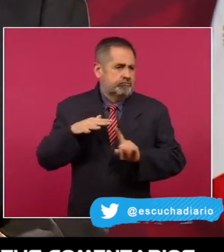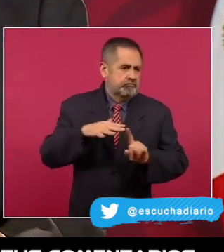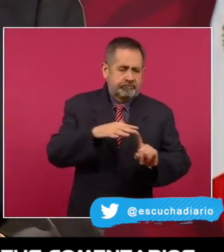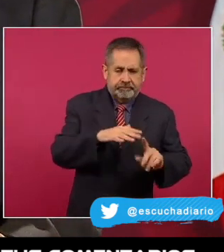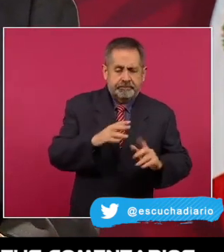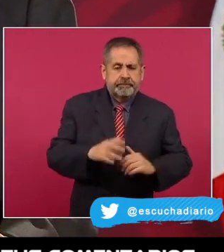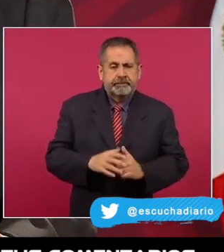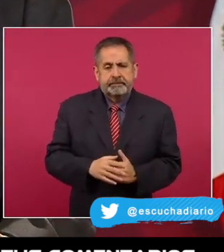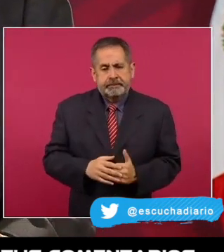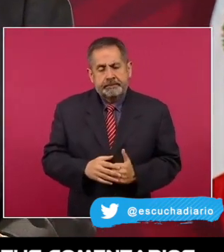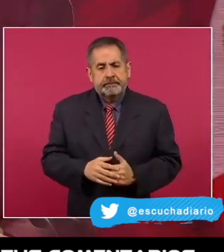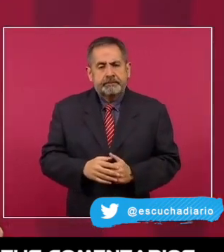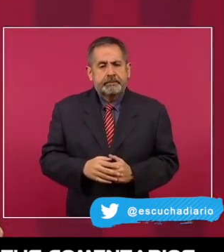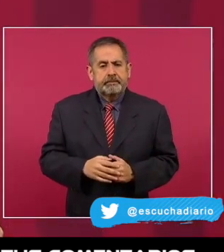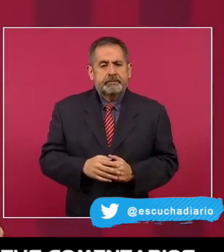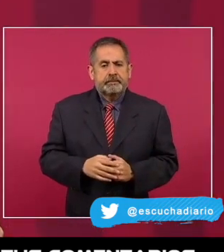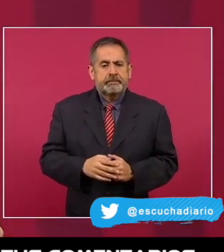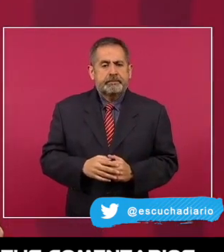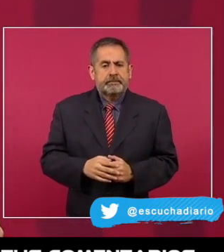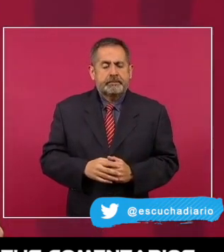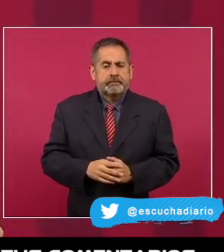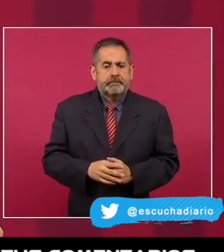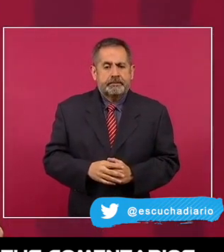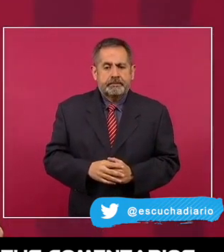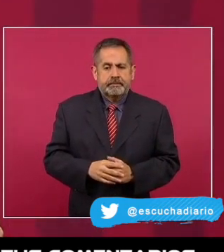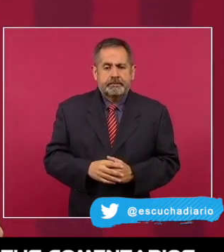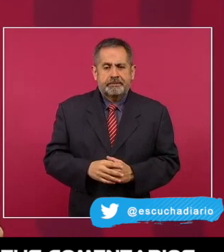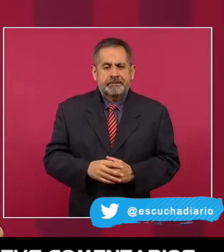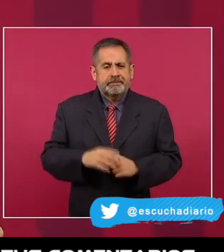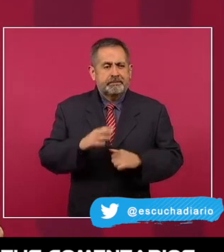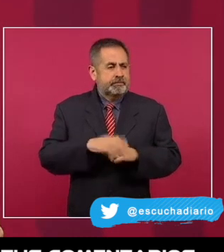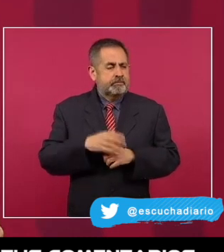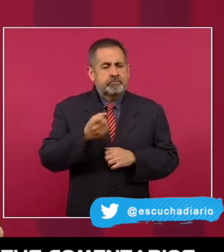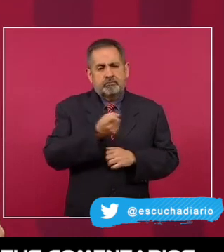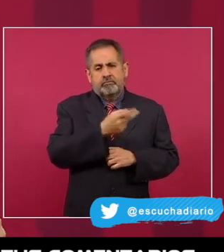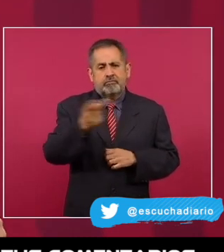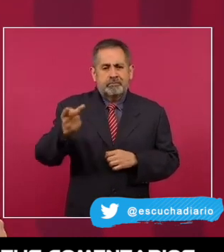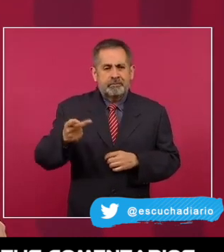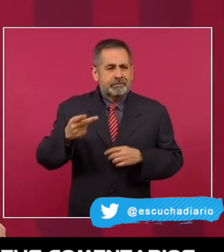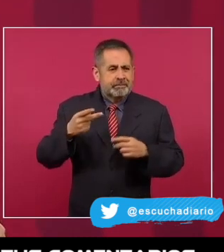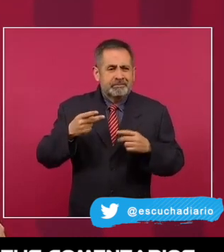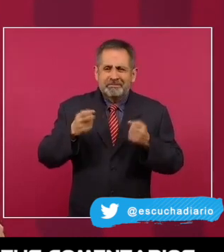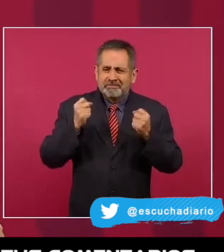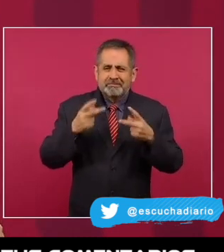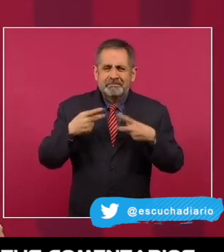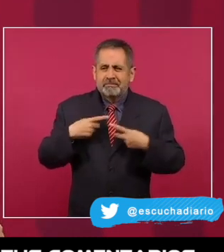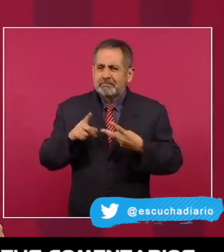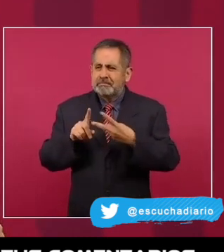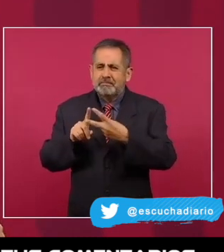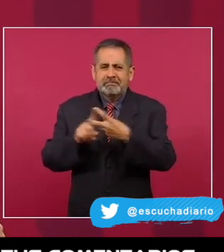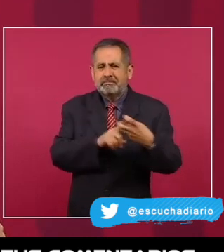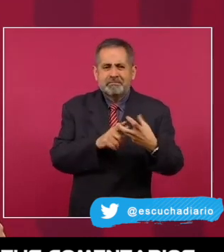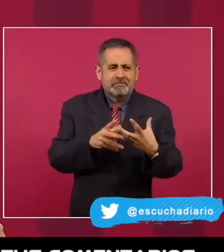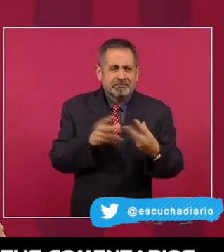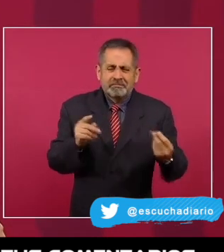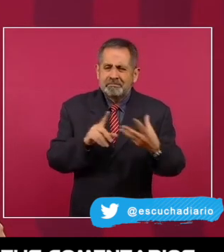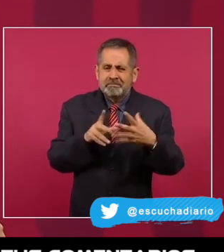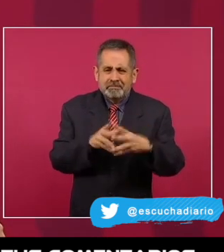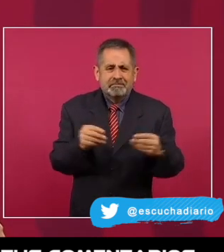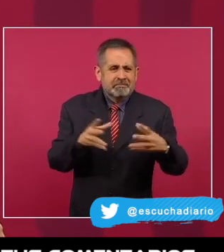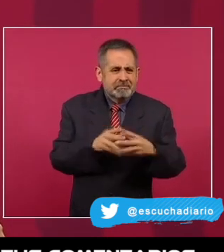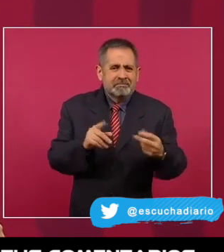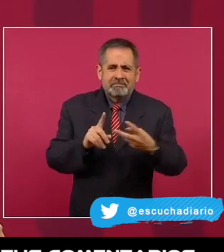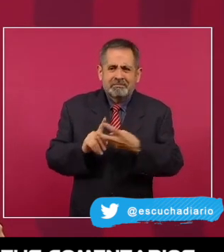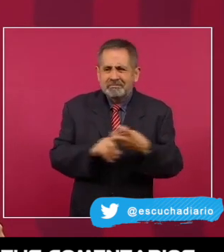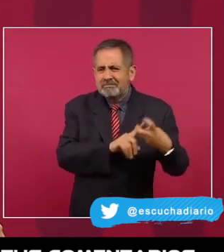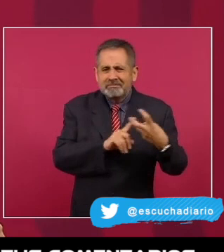cuarta transformación del país. El presidente confirma que de la venta de Banamex se tendrán que pagar alrededor de 8 a 10 mil